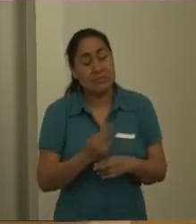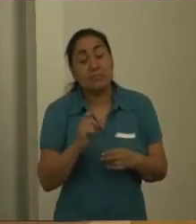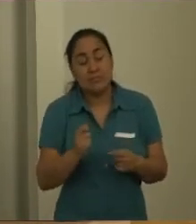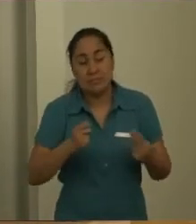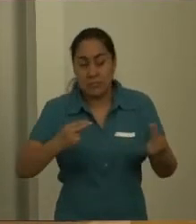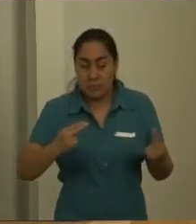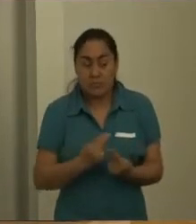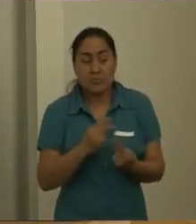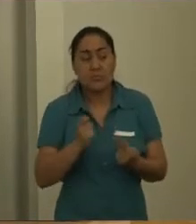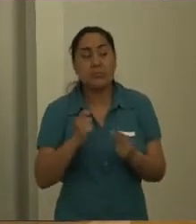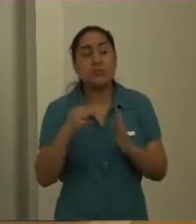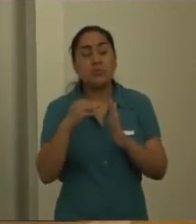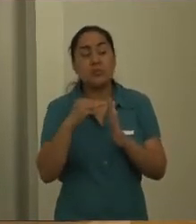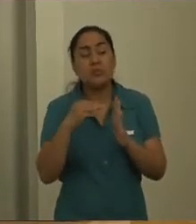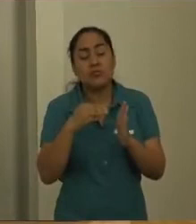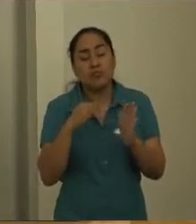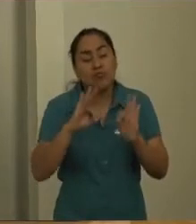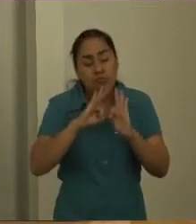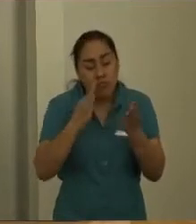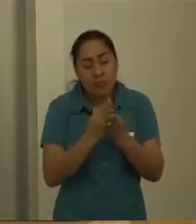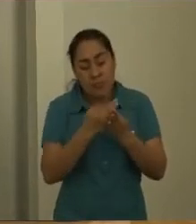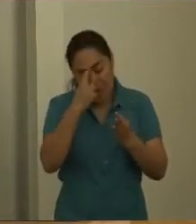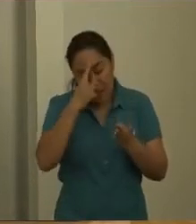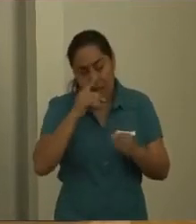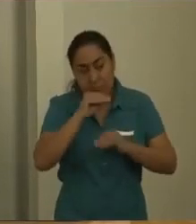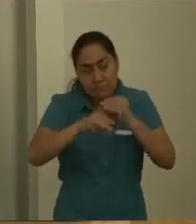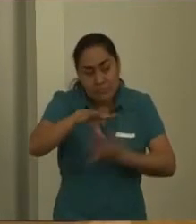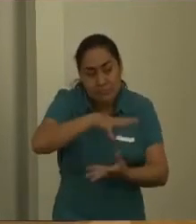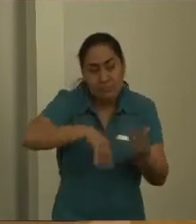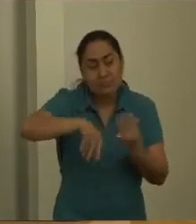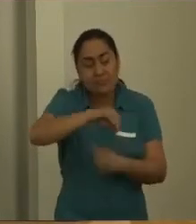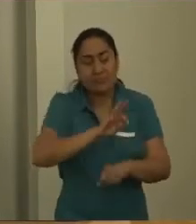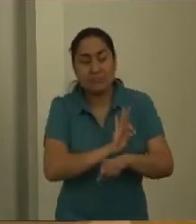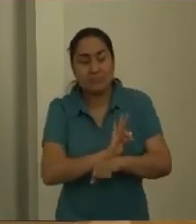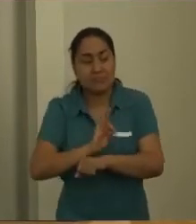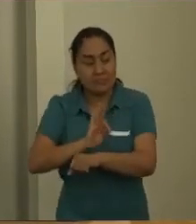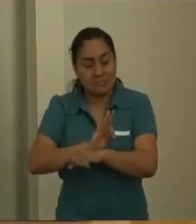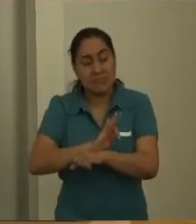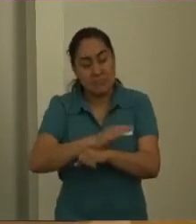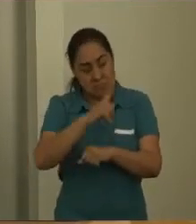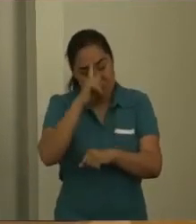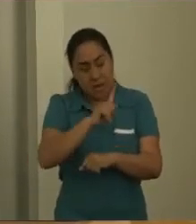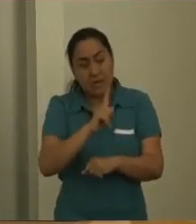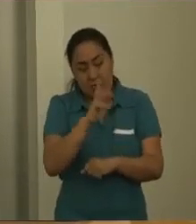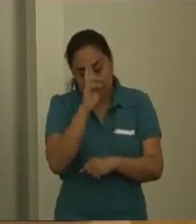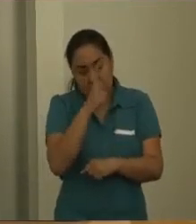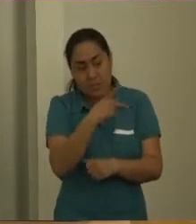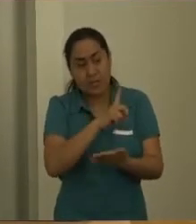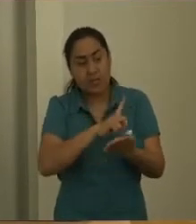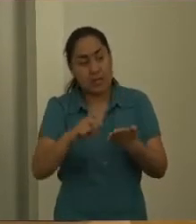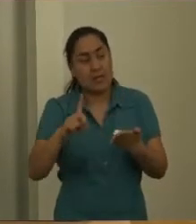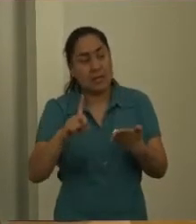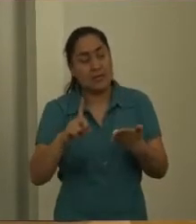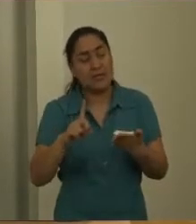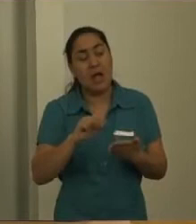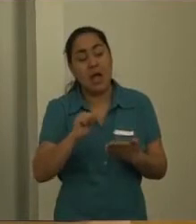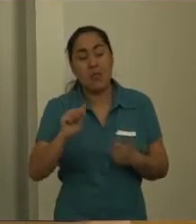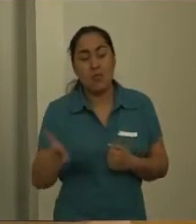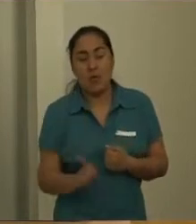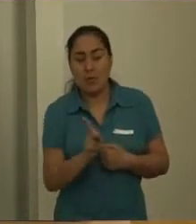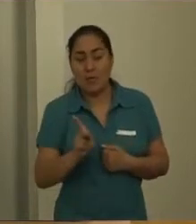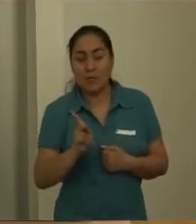de un modelo de desarrollo sustentable para el disfrute de los derechos de los pueblos indígenas